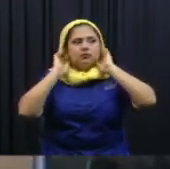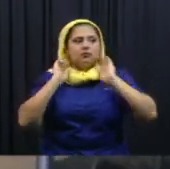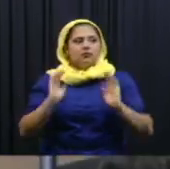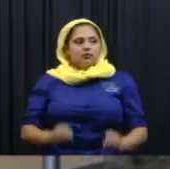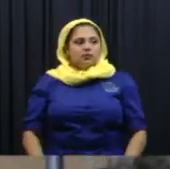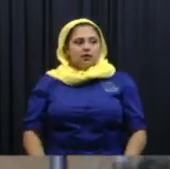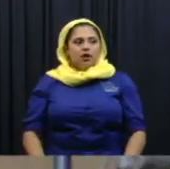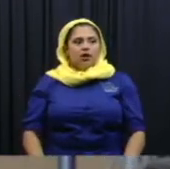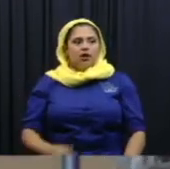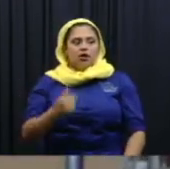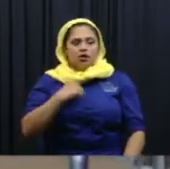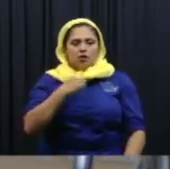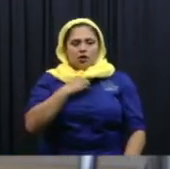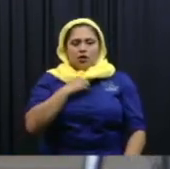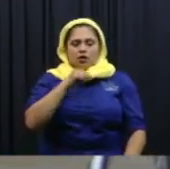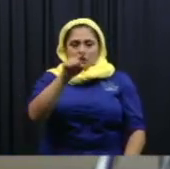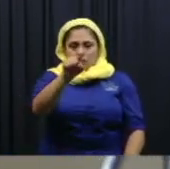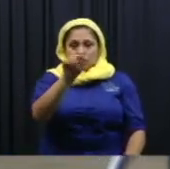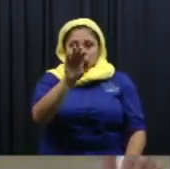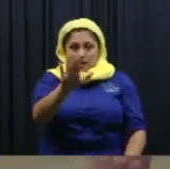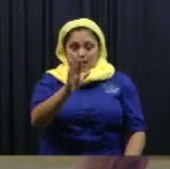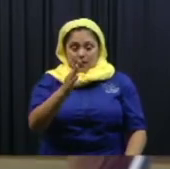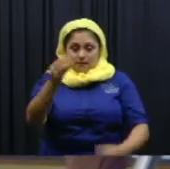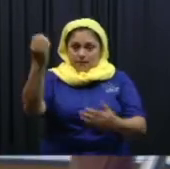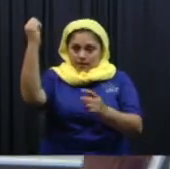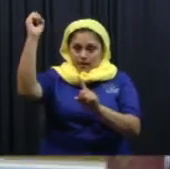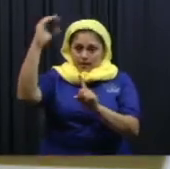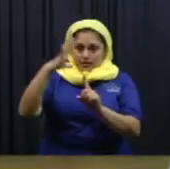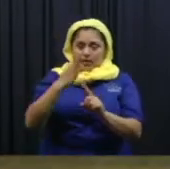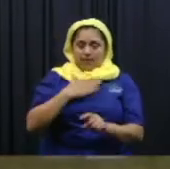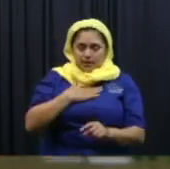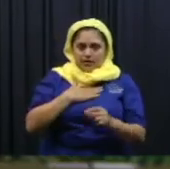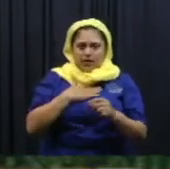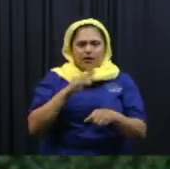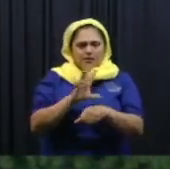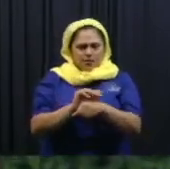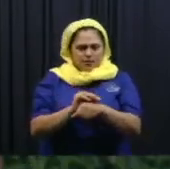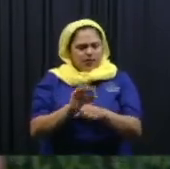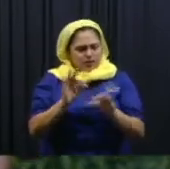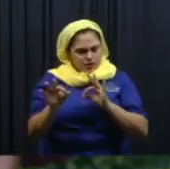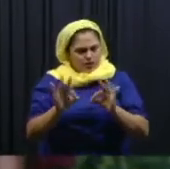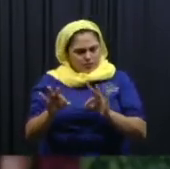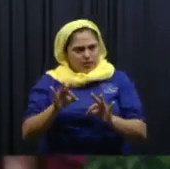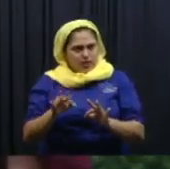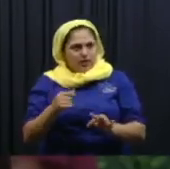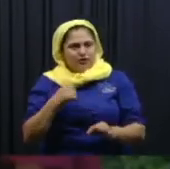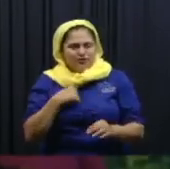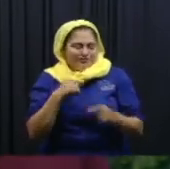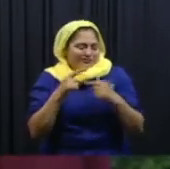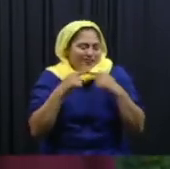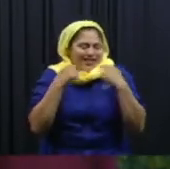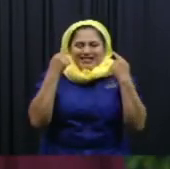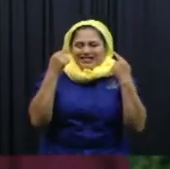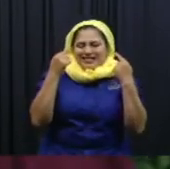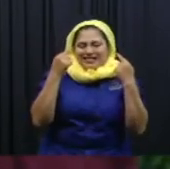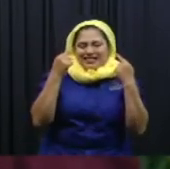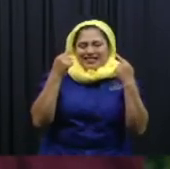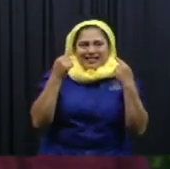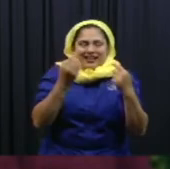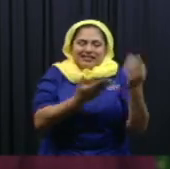a quiero que me bendigan déjeme explicarle soy feliz